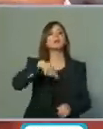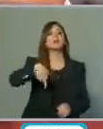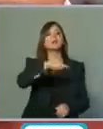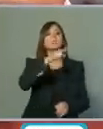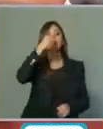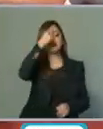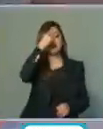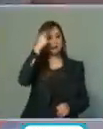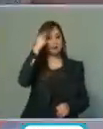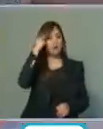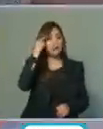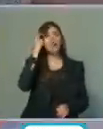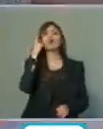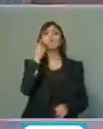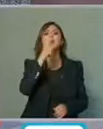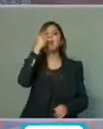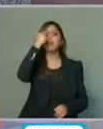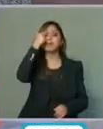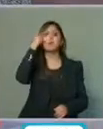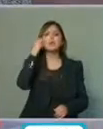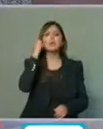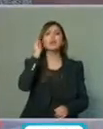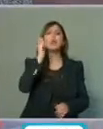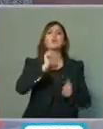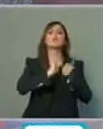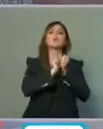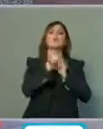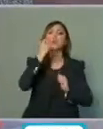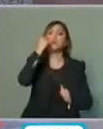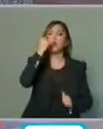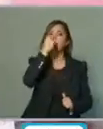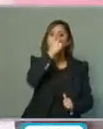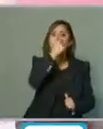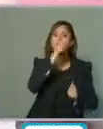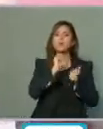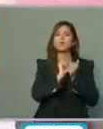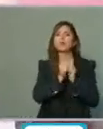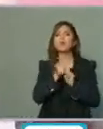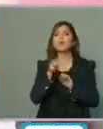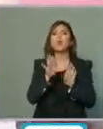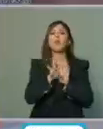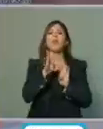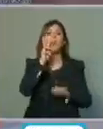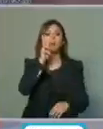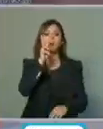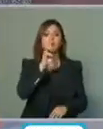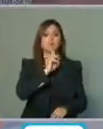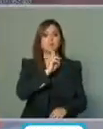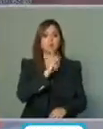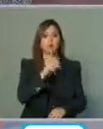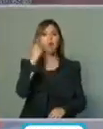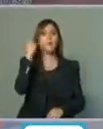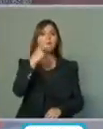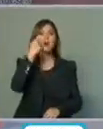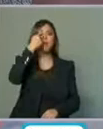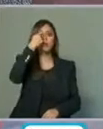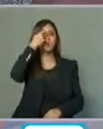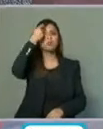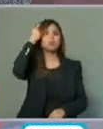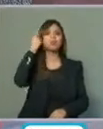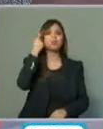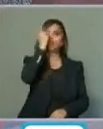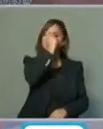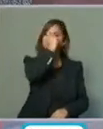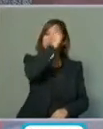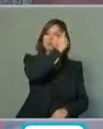Porque sí, se dice que los ojos son las ventanas del alma, pero sin un marco delineado y definido que son las cejas,